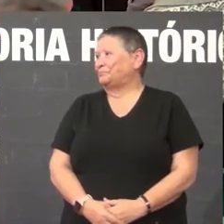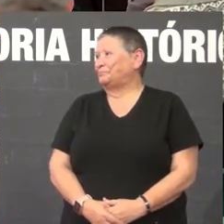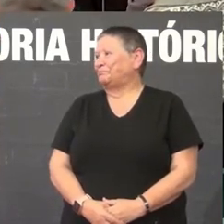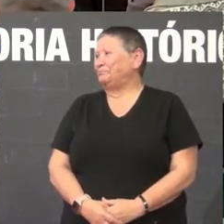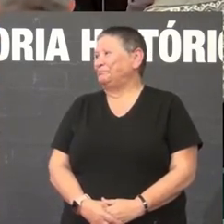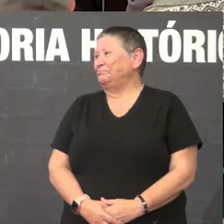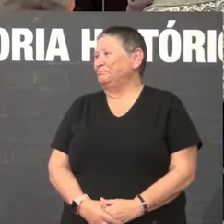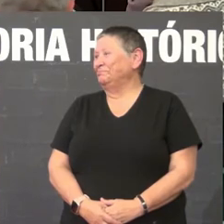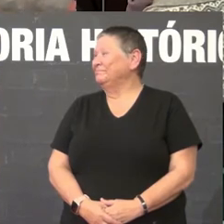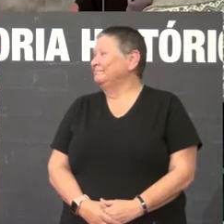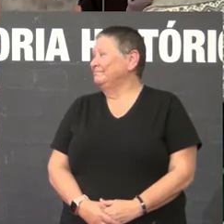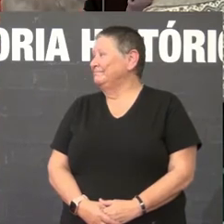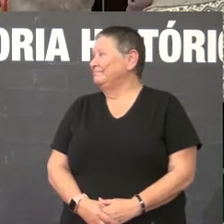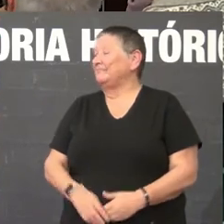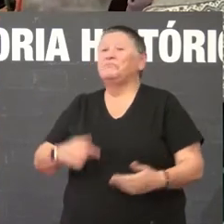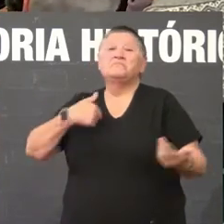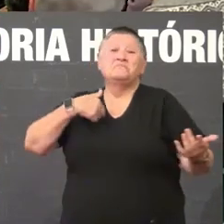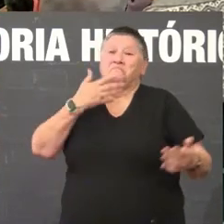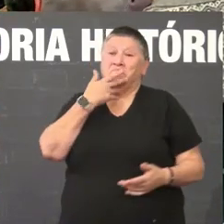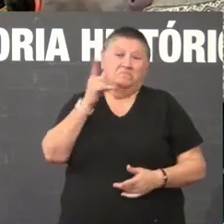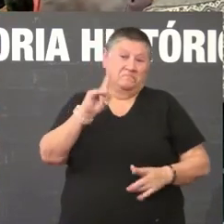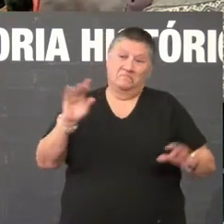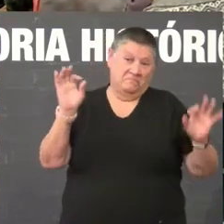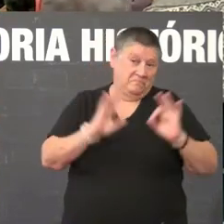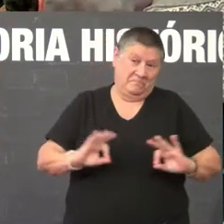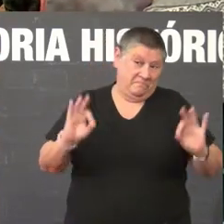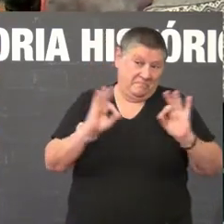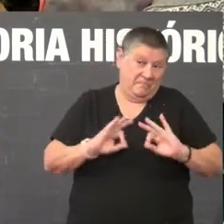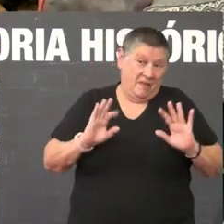Eu, por exemplo, non coñezo a ninguén.